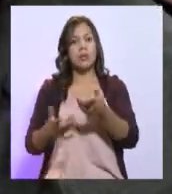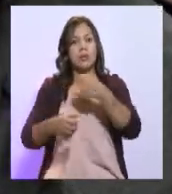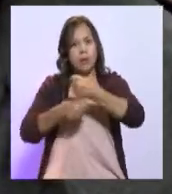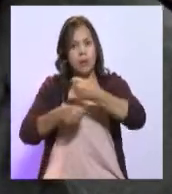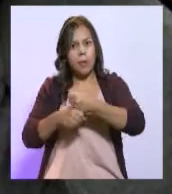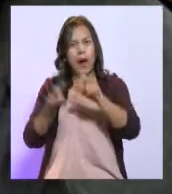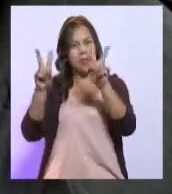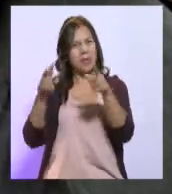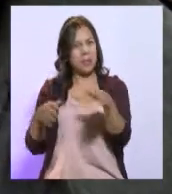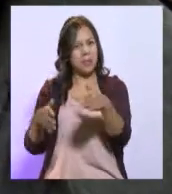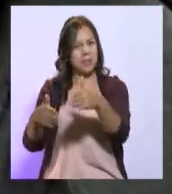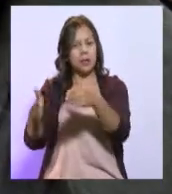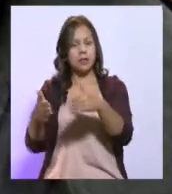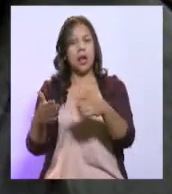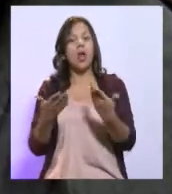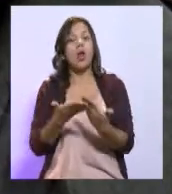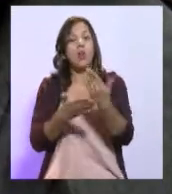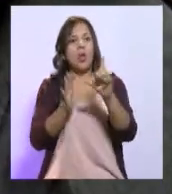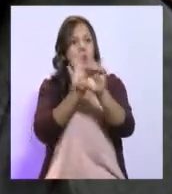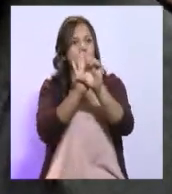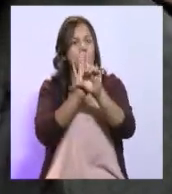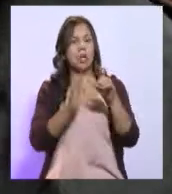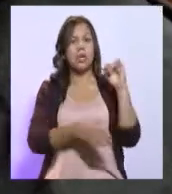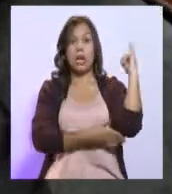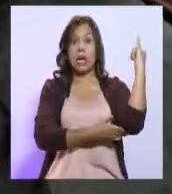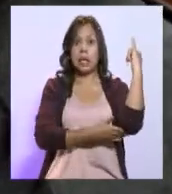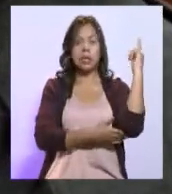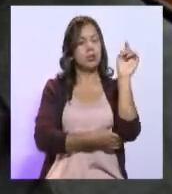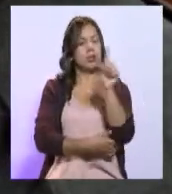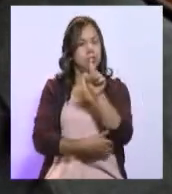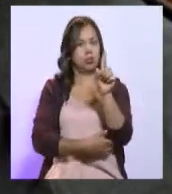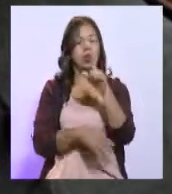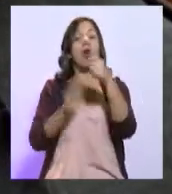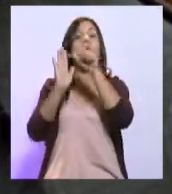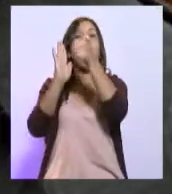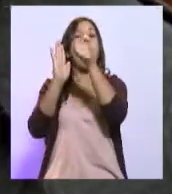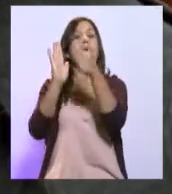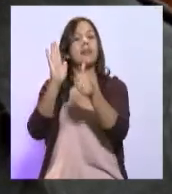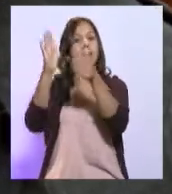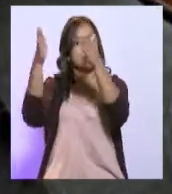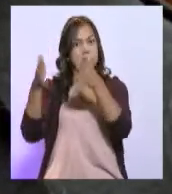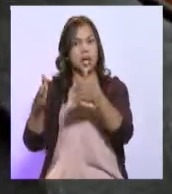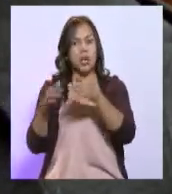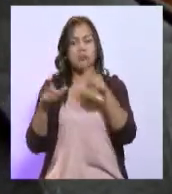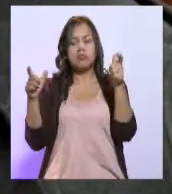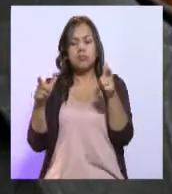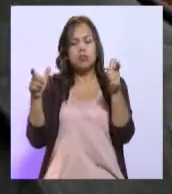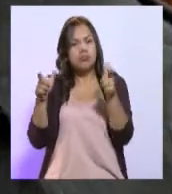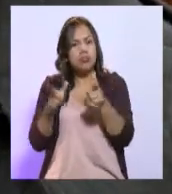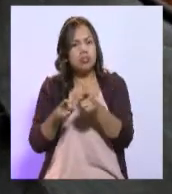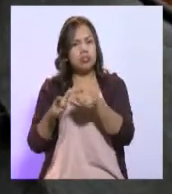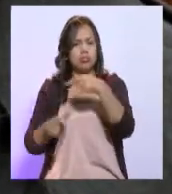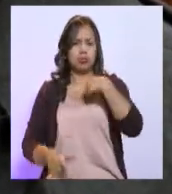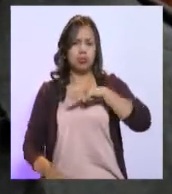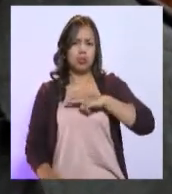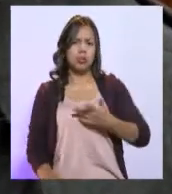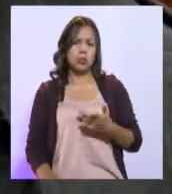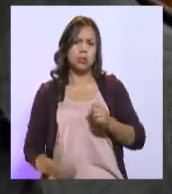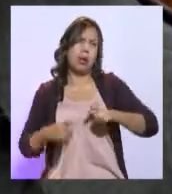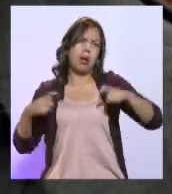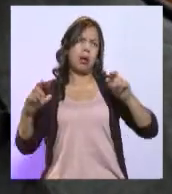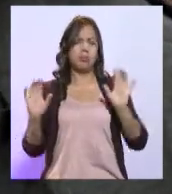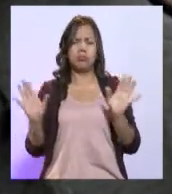de pesca, no como industriales, sino como artesanales, como pequeños y medianos. También que se